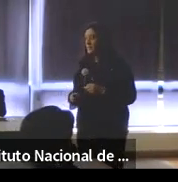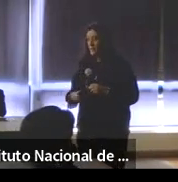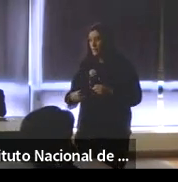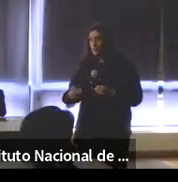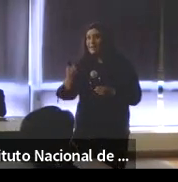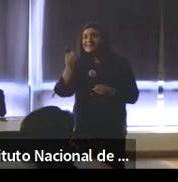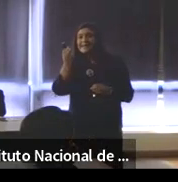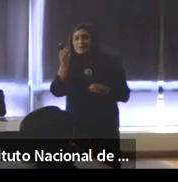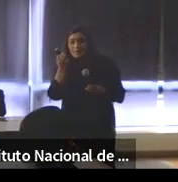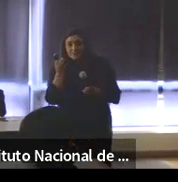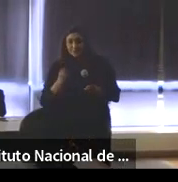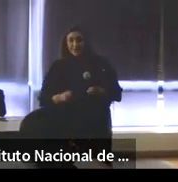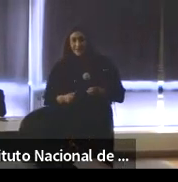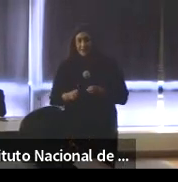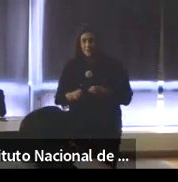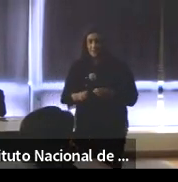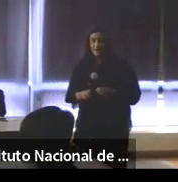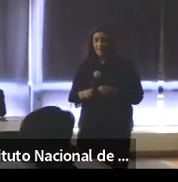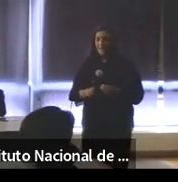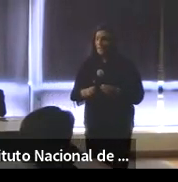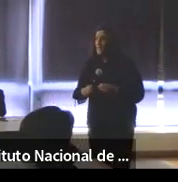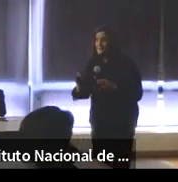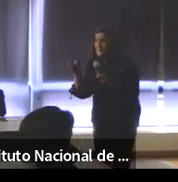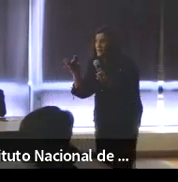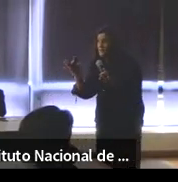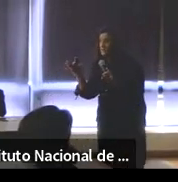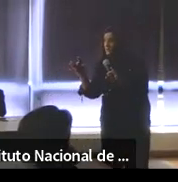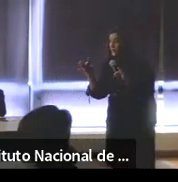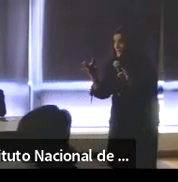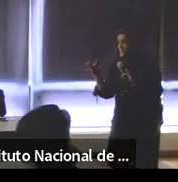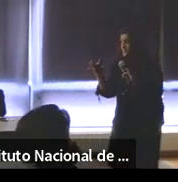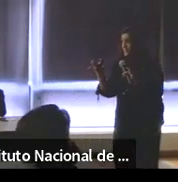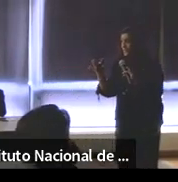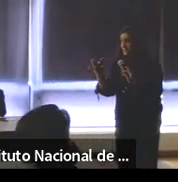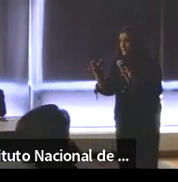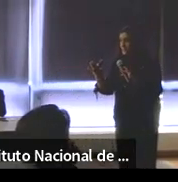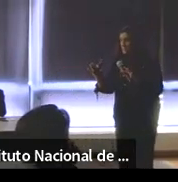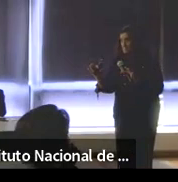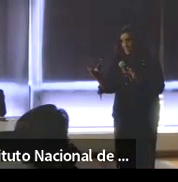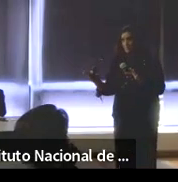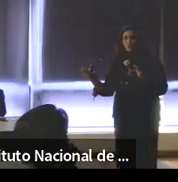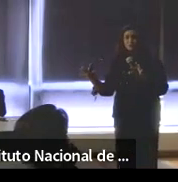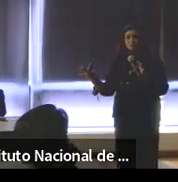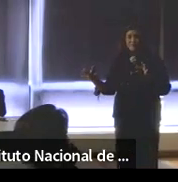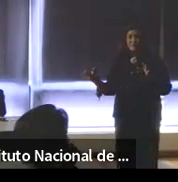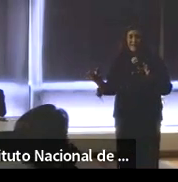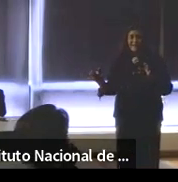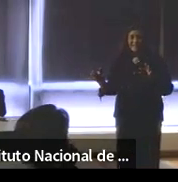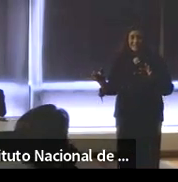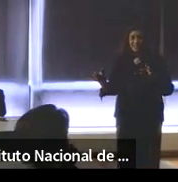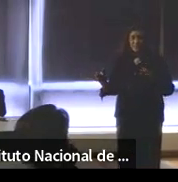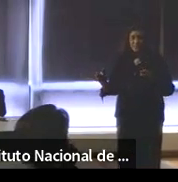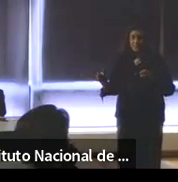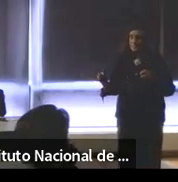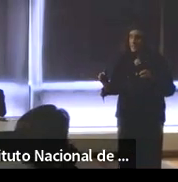que ver con una renovación organizacional Y esa renovación organizacional me da mucho gusto que se lleve